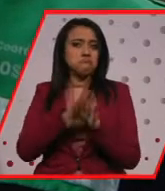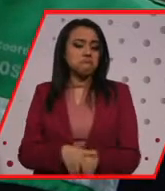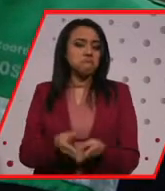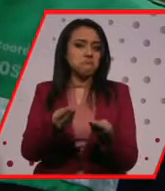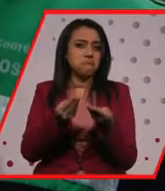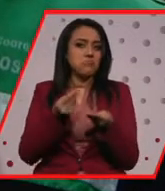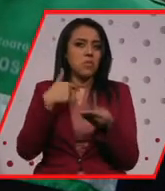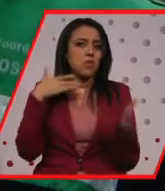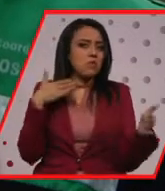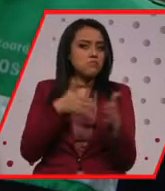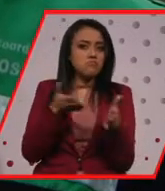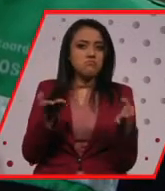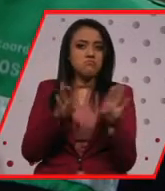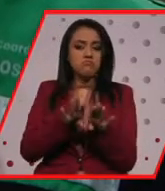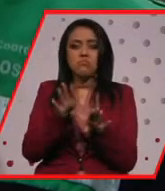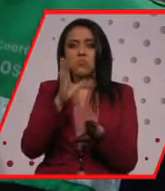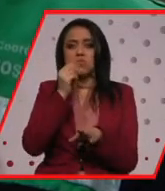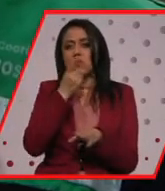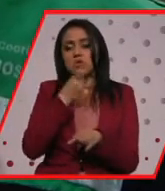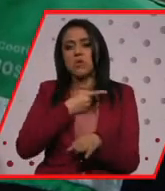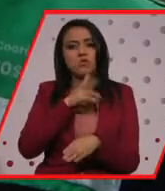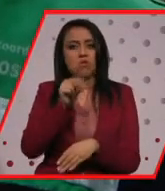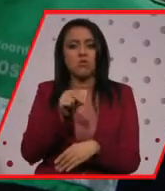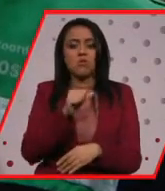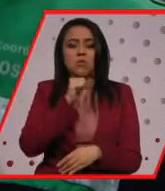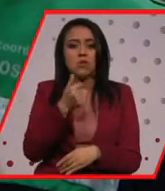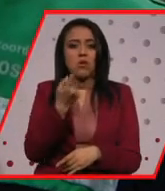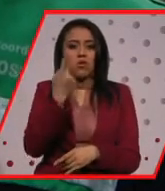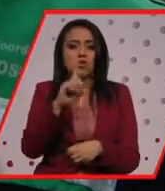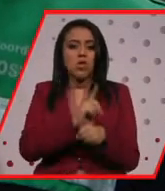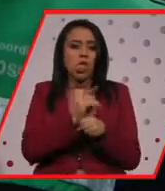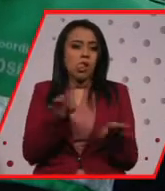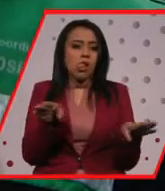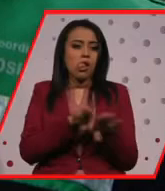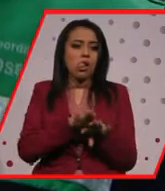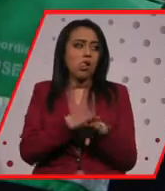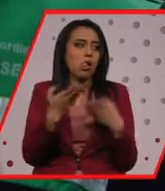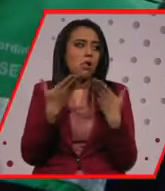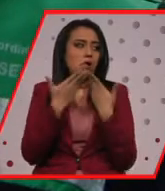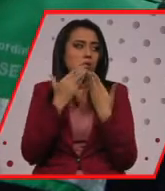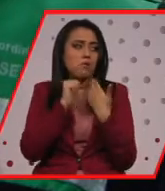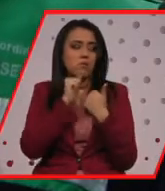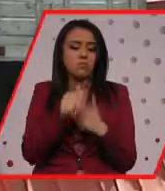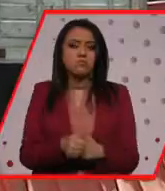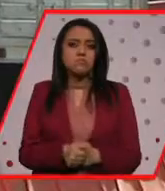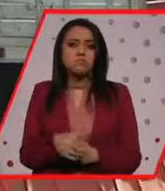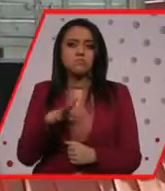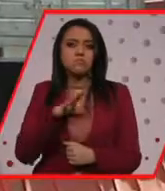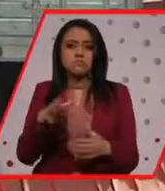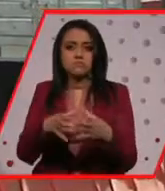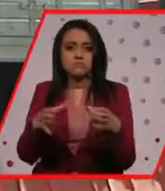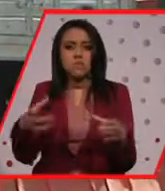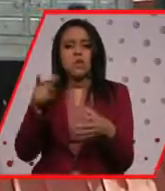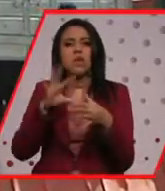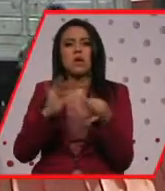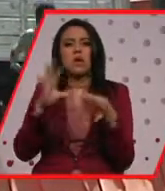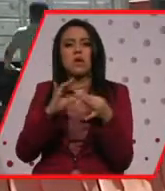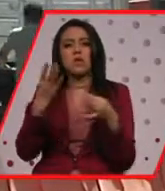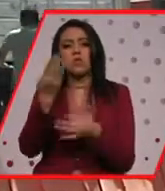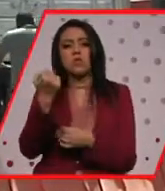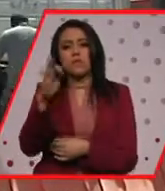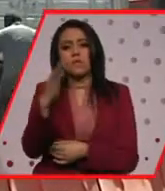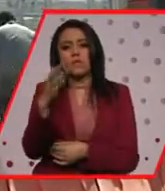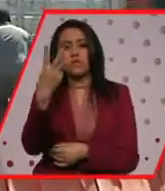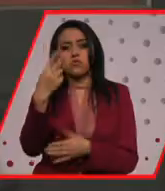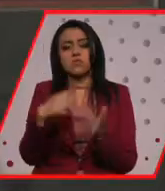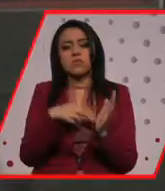iba a haber un cierre. De un día para otro, o sea, amaneció completamente cerrado, amaneció con un hoyo. Explica que el 9 de febrero